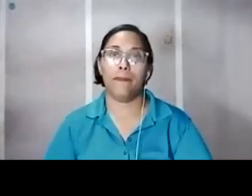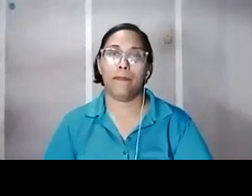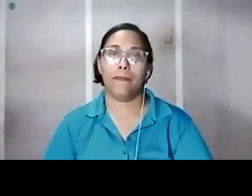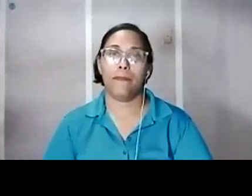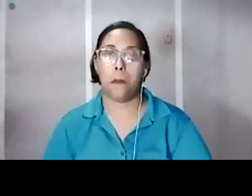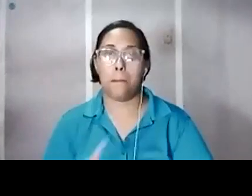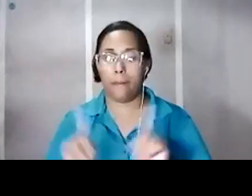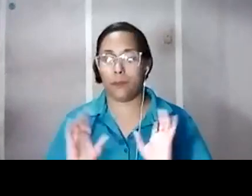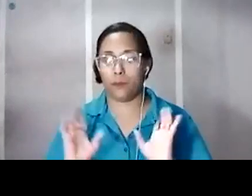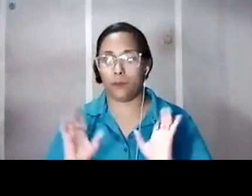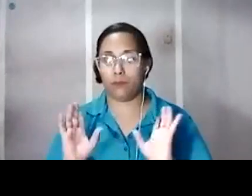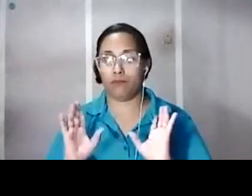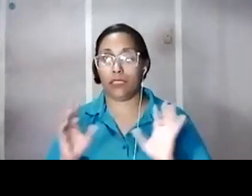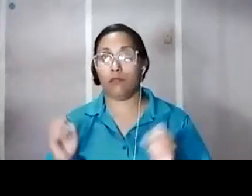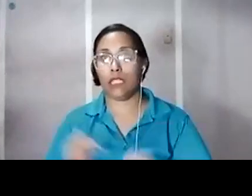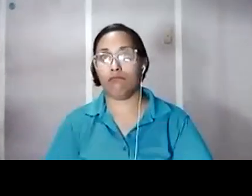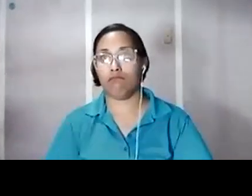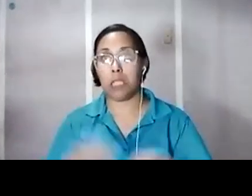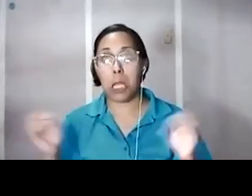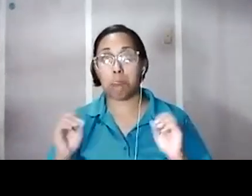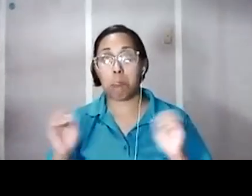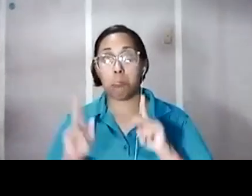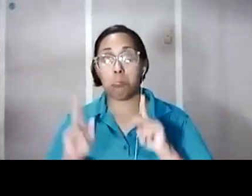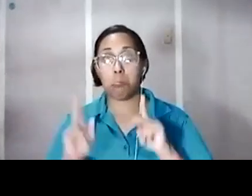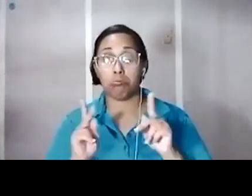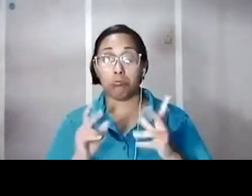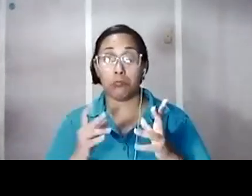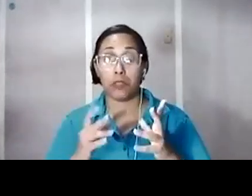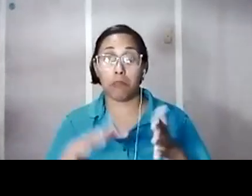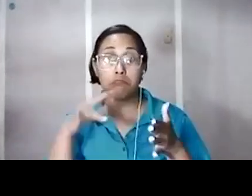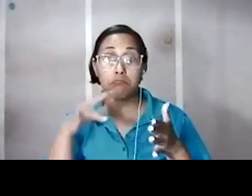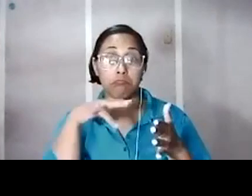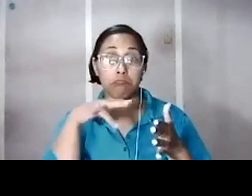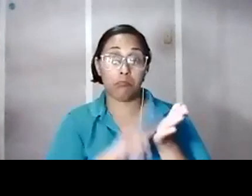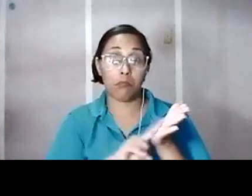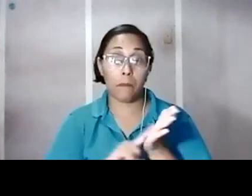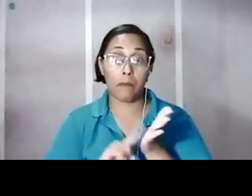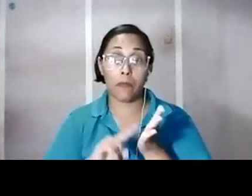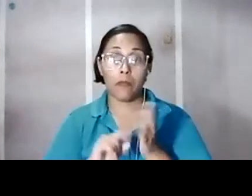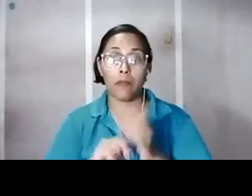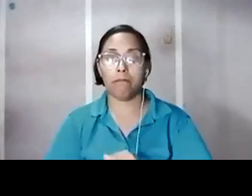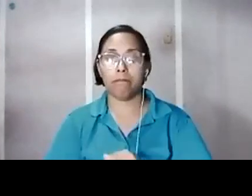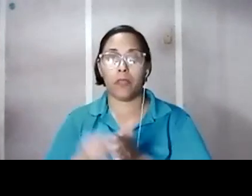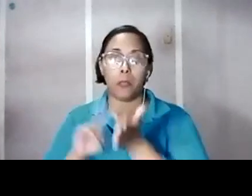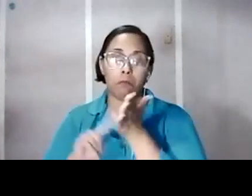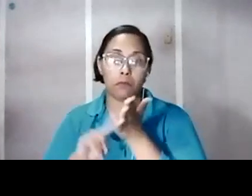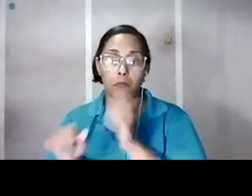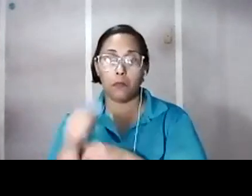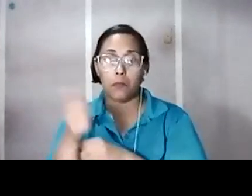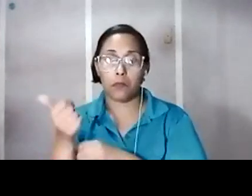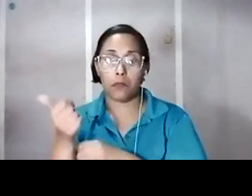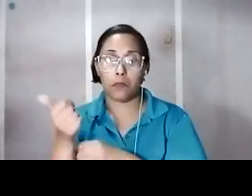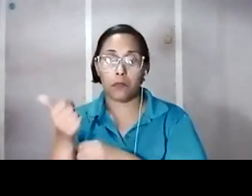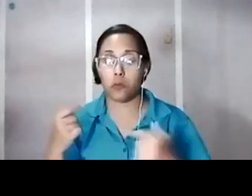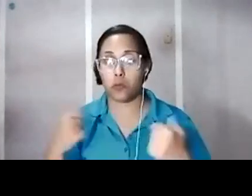Pero nadie me hacía caso y entonces iban a investigar otras cosas y yo pues tan pronto